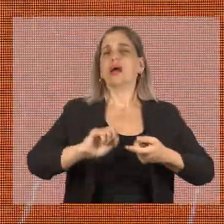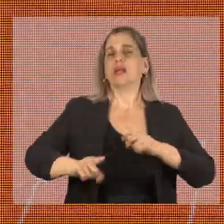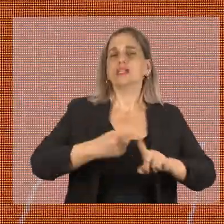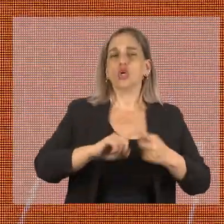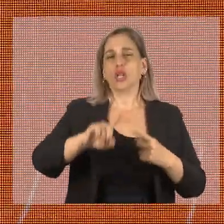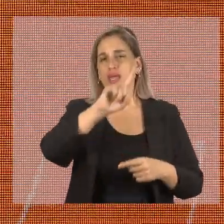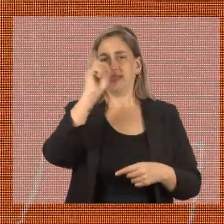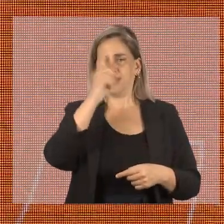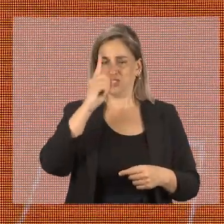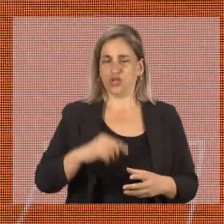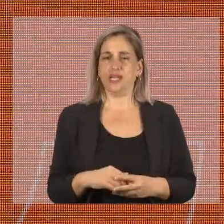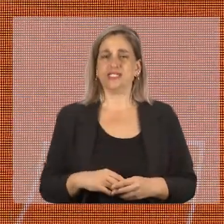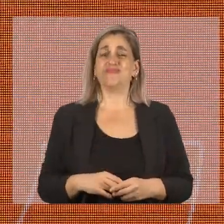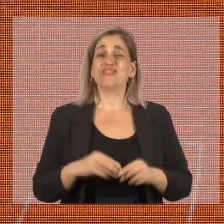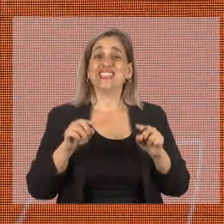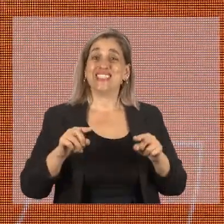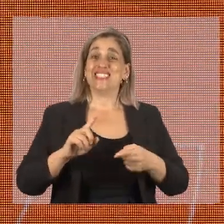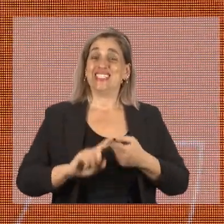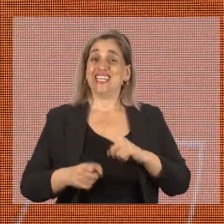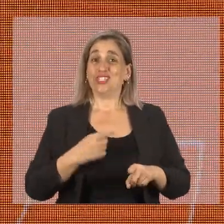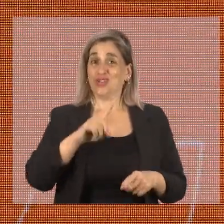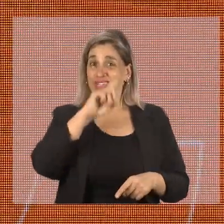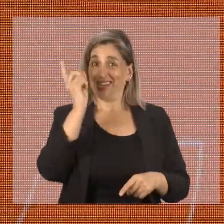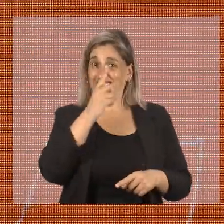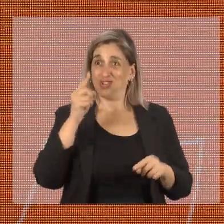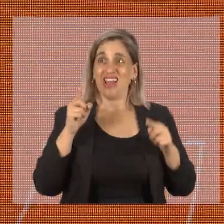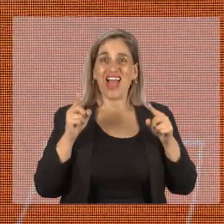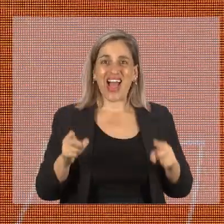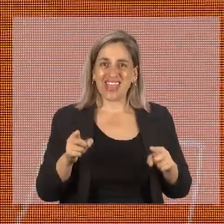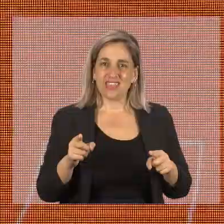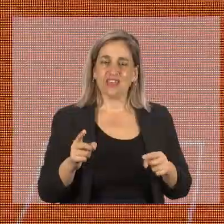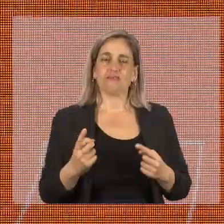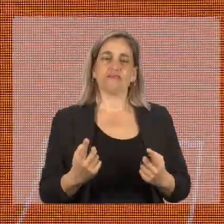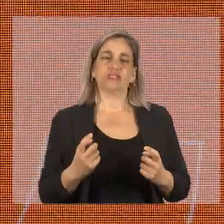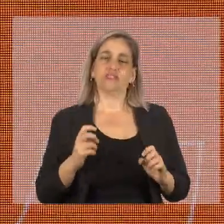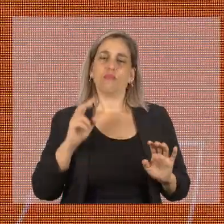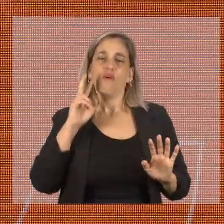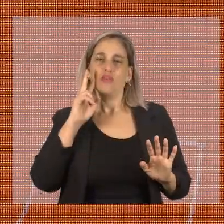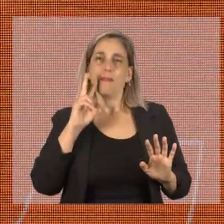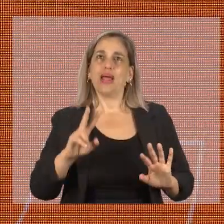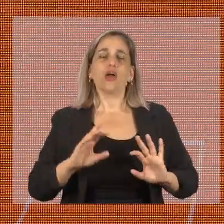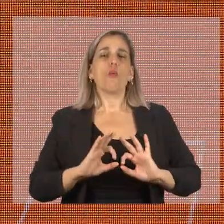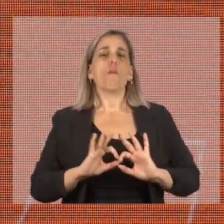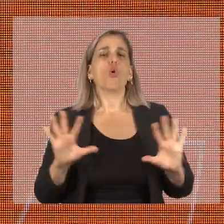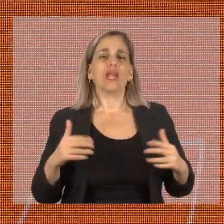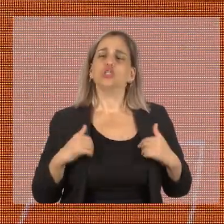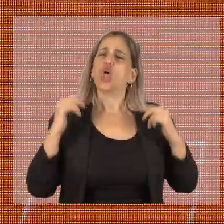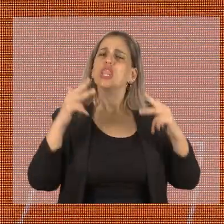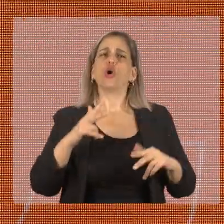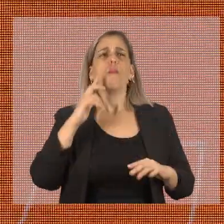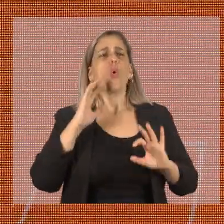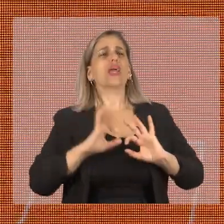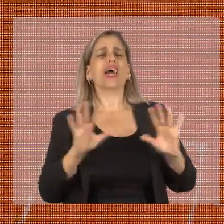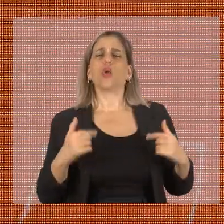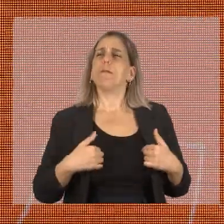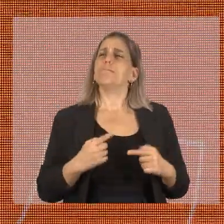exteriores. Ahí es donde hay una visión clarísima, y digo clarísima